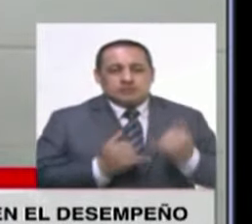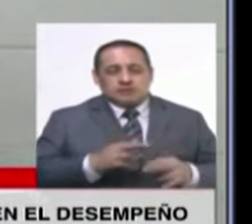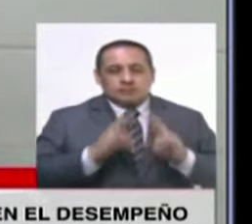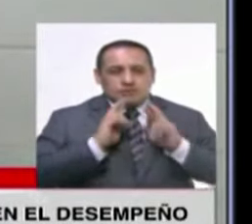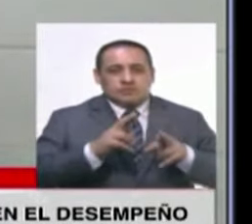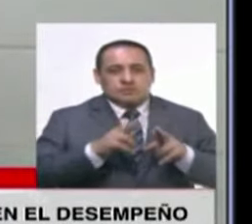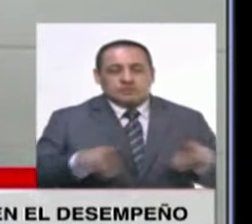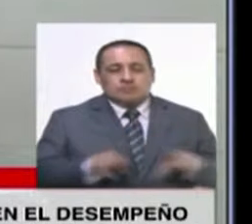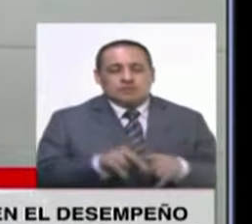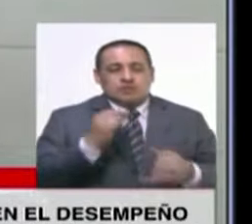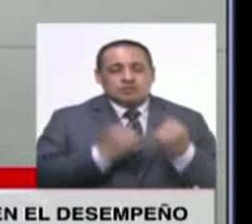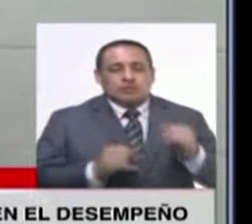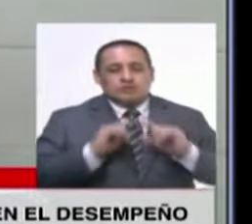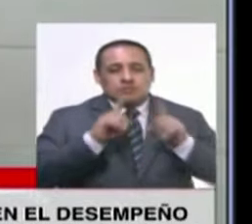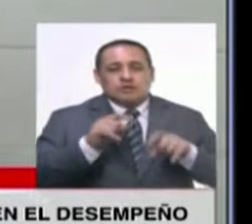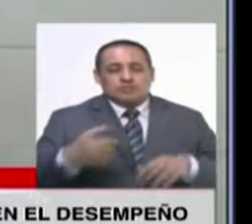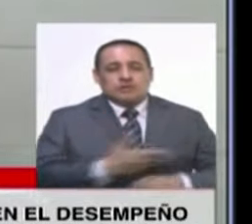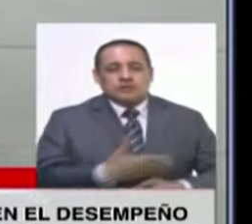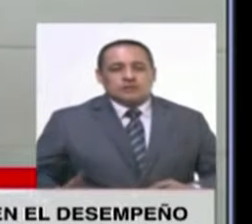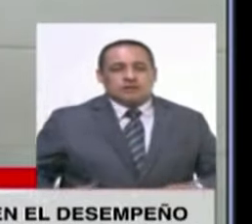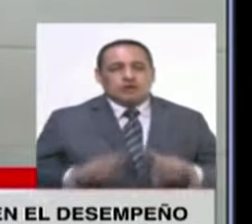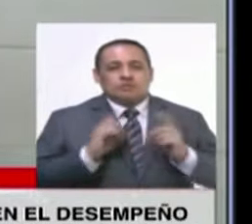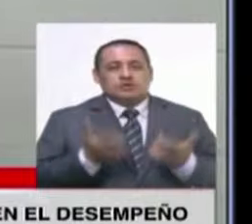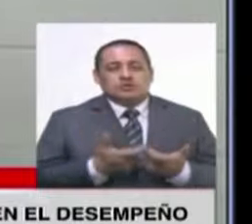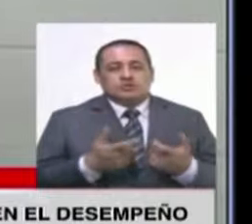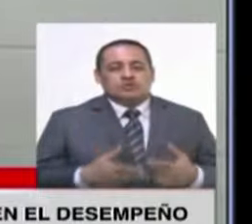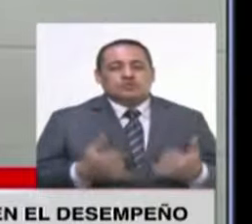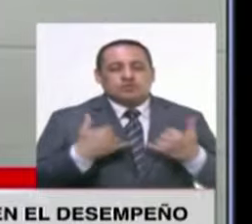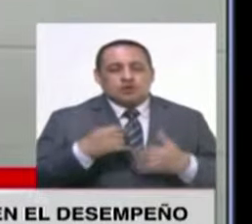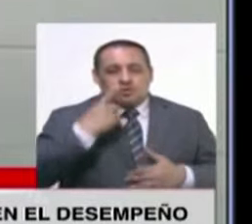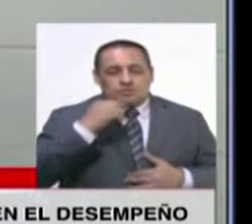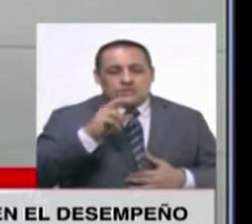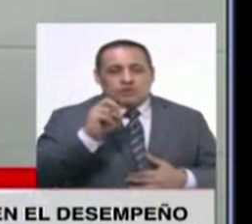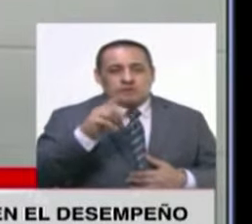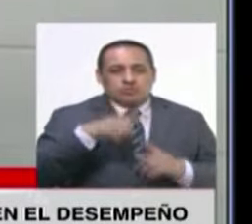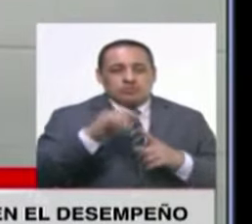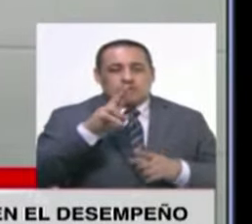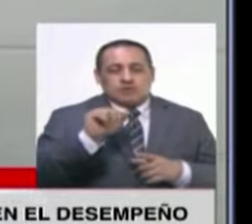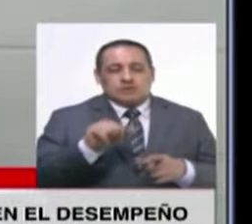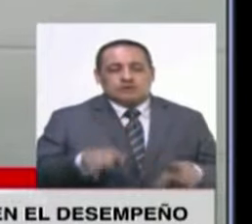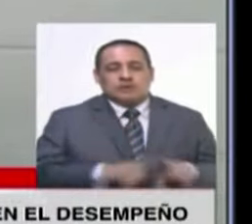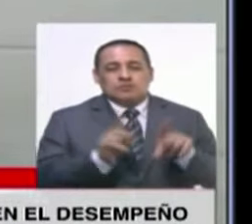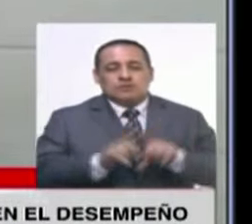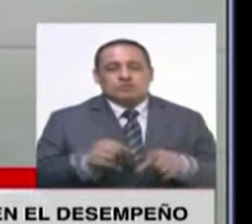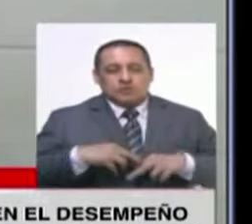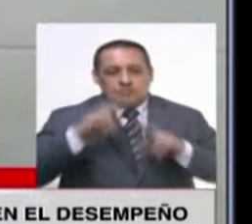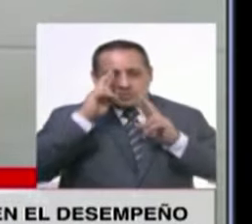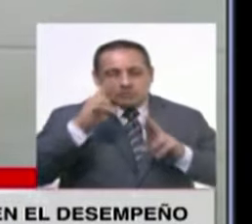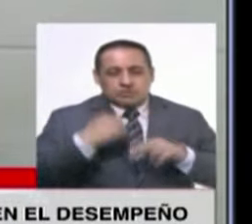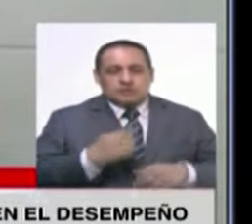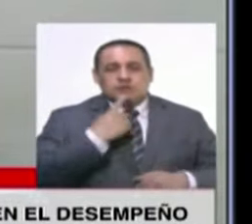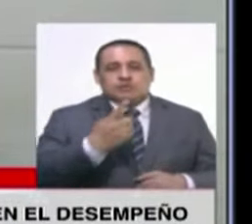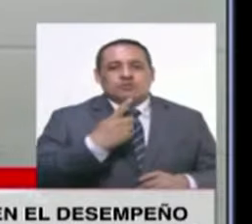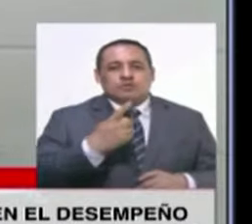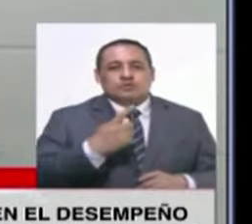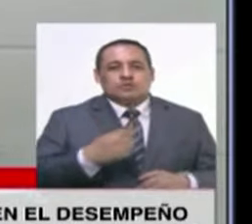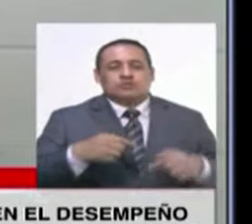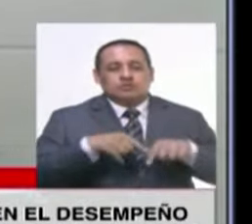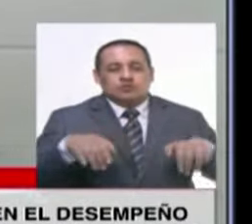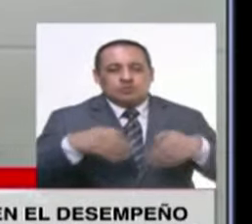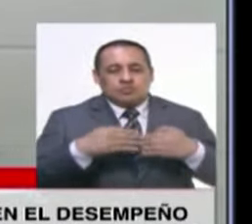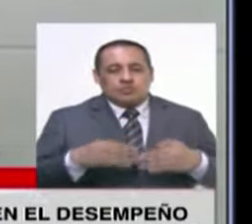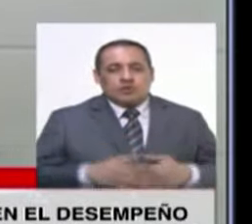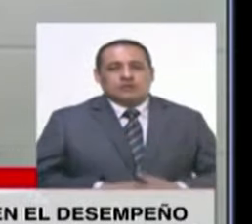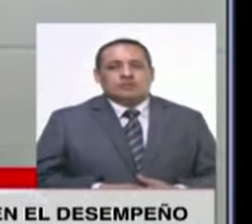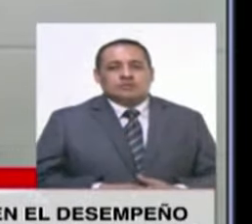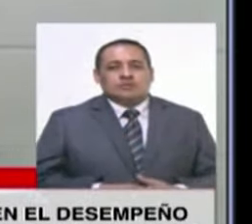contestar la última pregunta al presidente de la comisión, Héctor José Ventura Ángel, muy respetuosamente le digo de que me voy